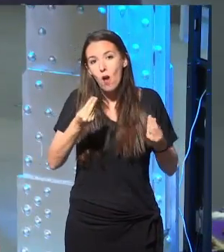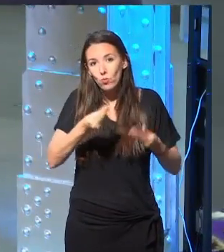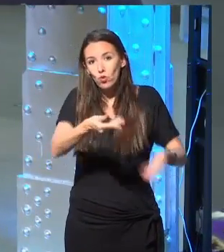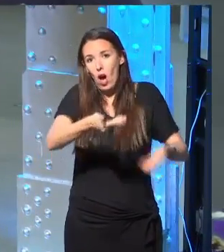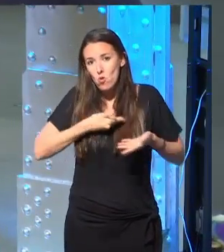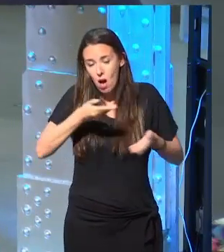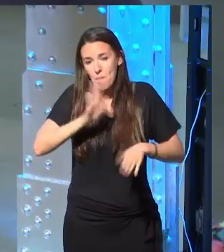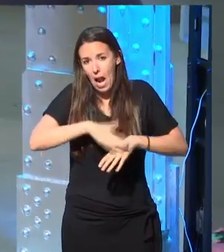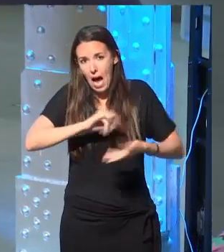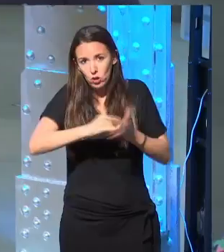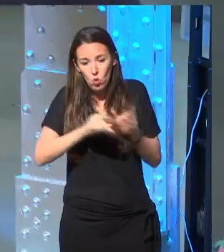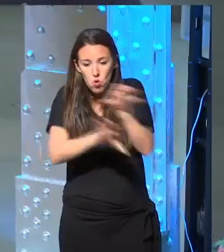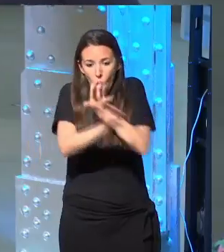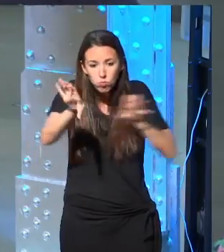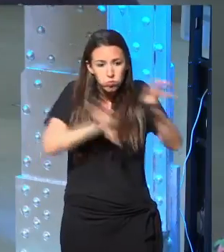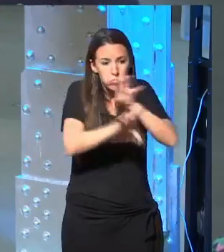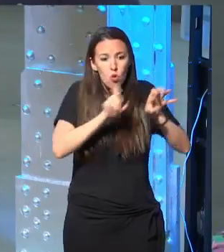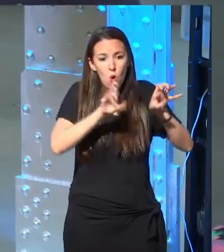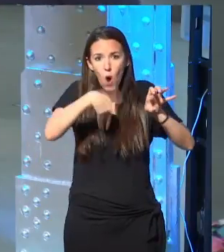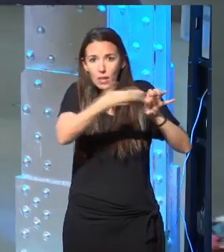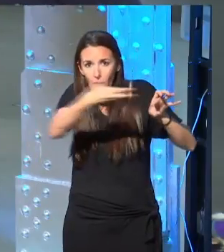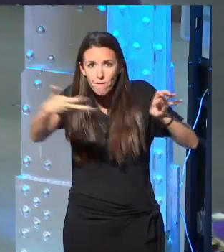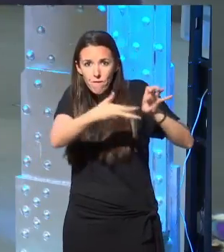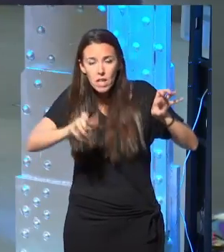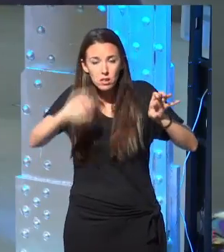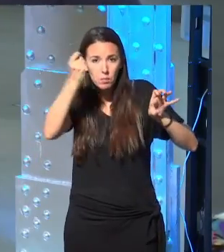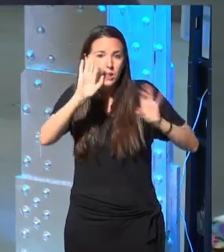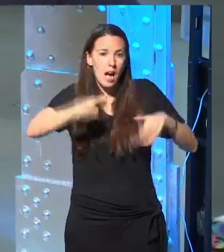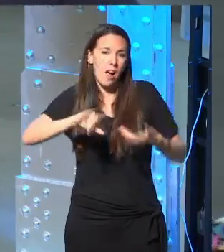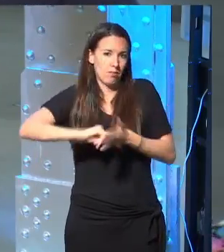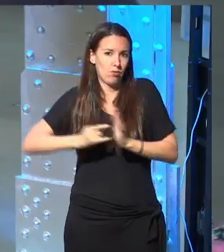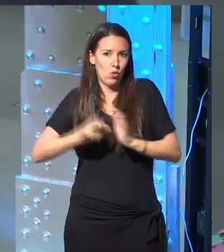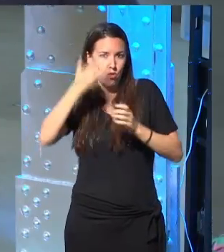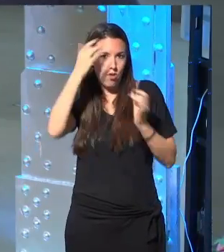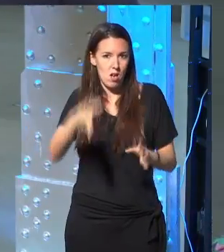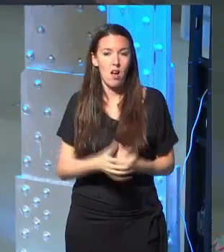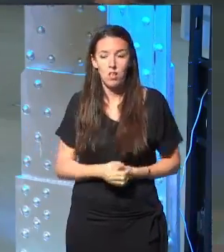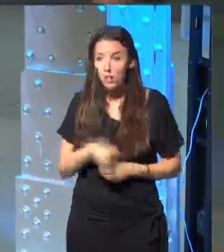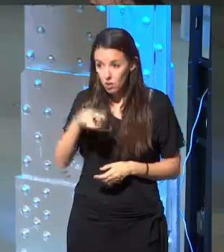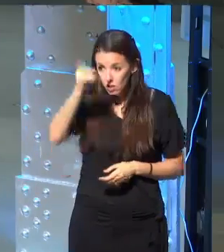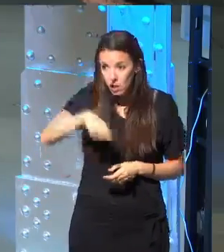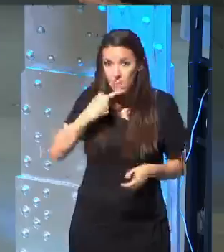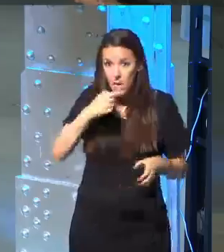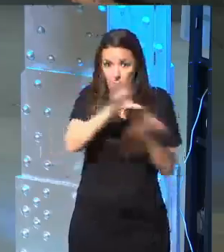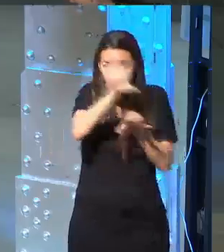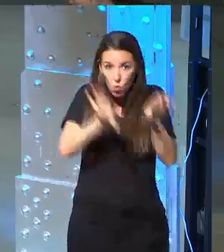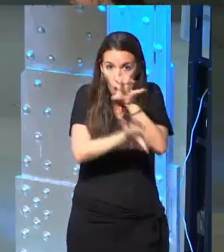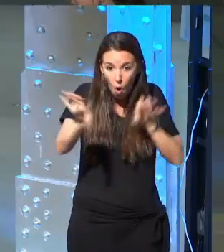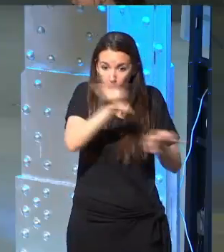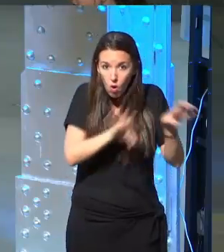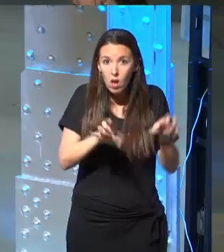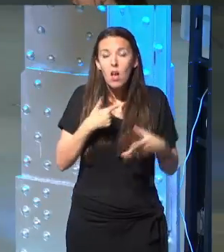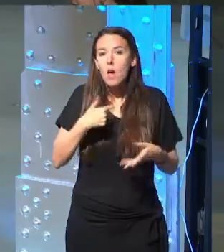a resolver esto. Claro. Y entonces ya, bueno, pues ya resolvía el acertijo. ¿Para ti también fue el puzzle? No, pero para mí el